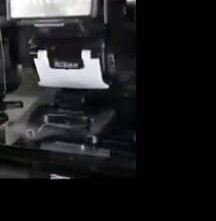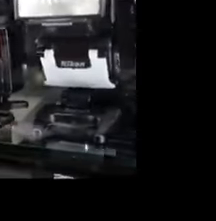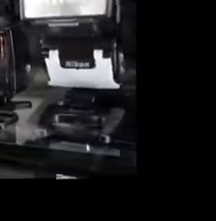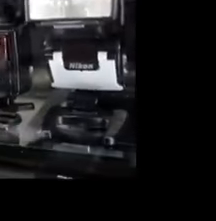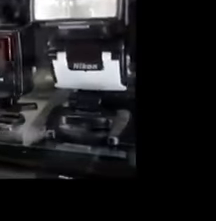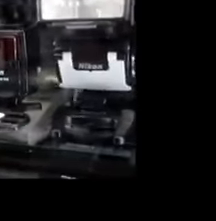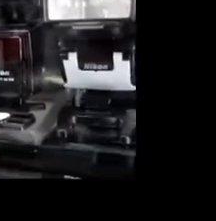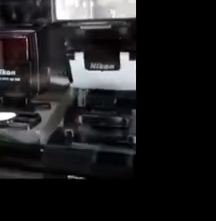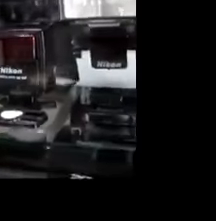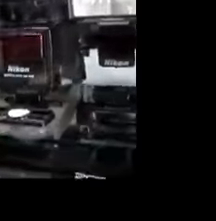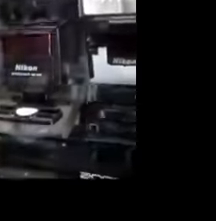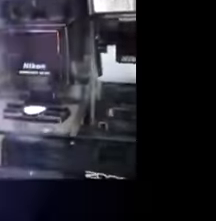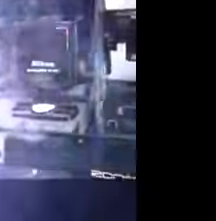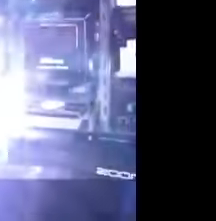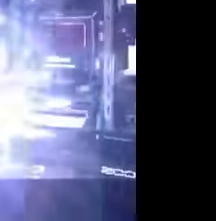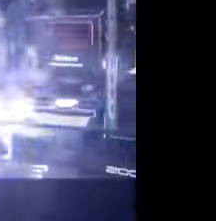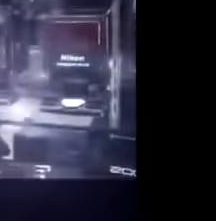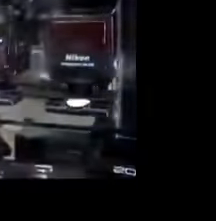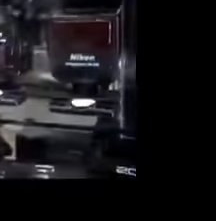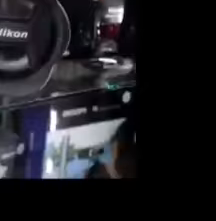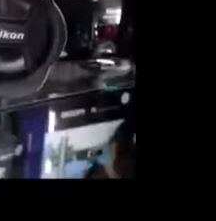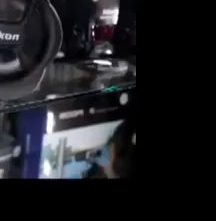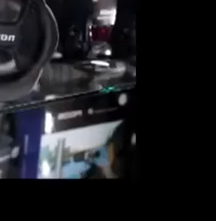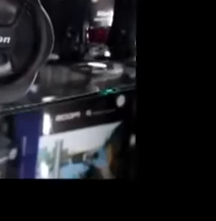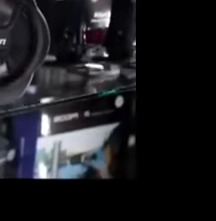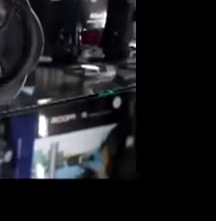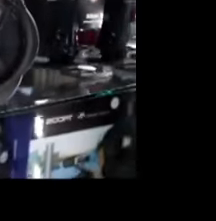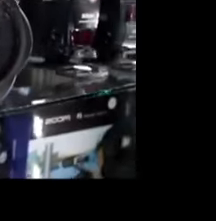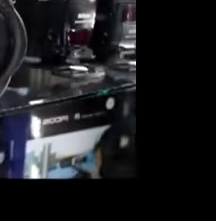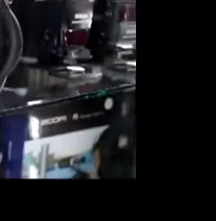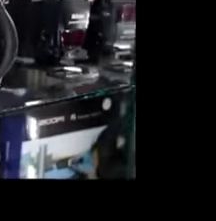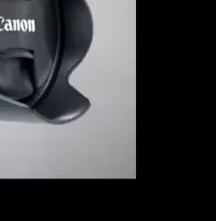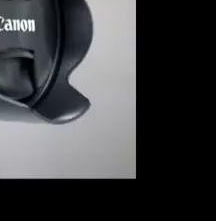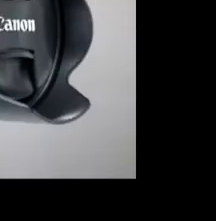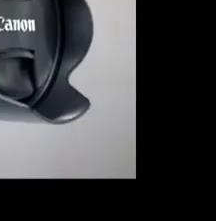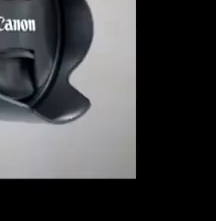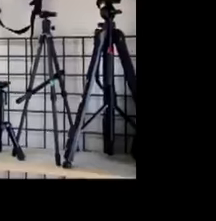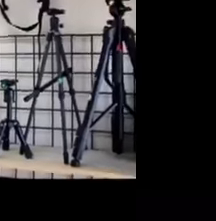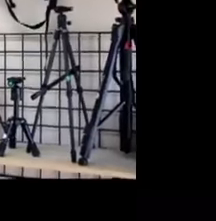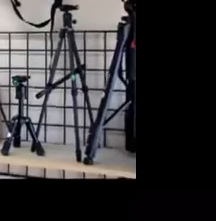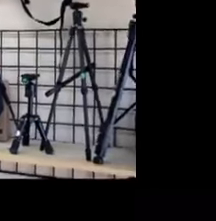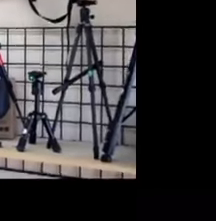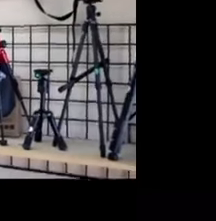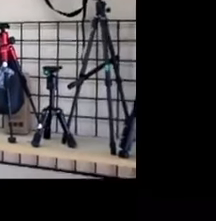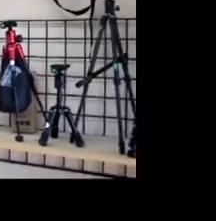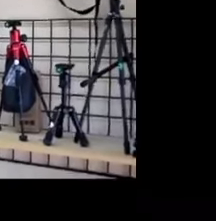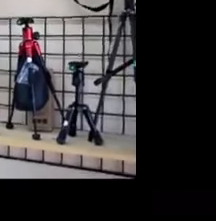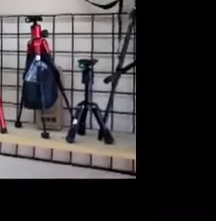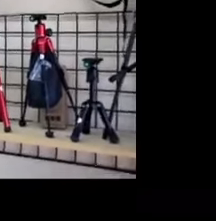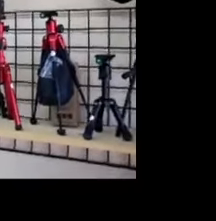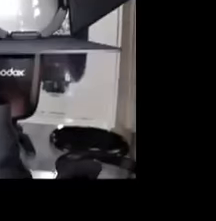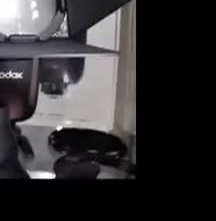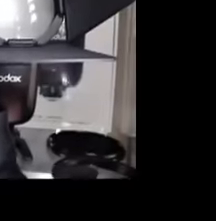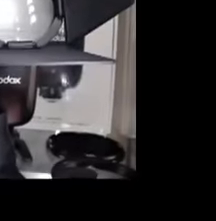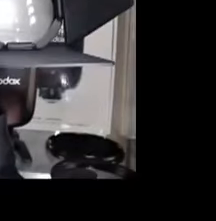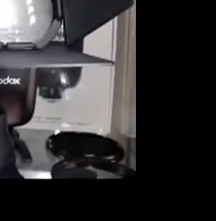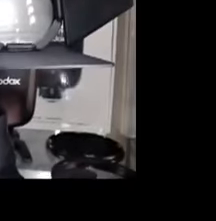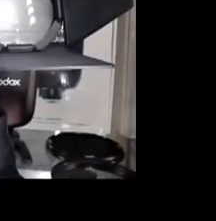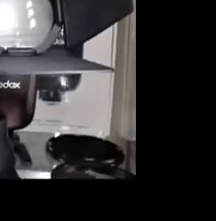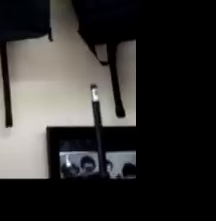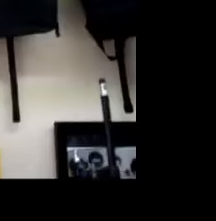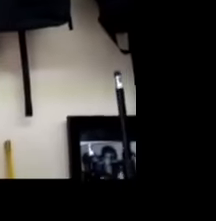Fotógrafo. Cuenta con una gran extensión de accesorios como cámaras Nikon, Canon, tripié, flash, mochilas,